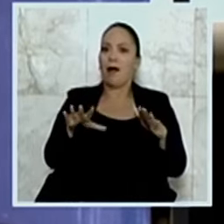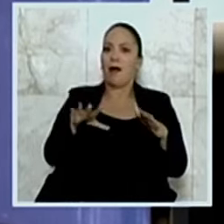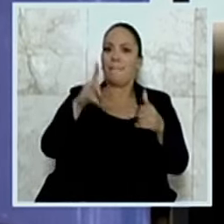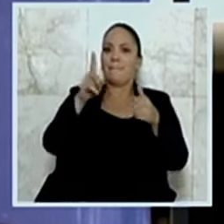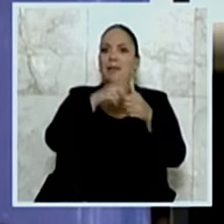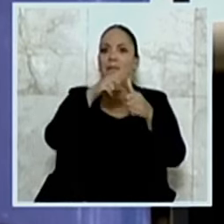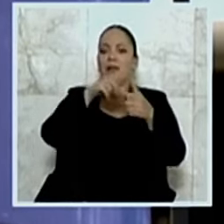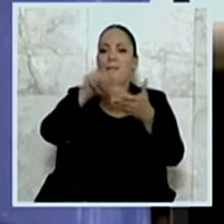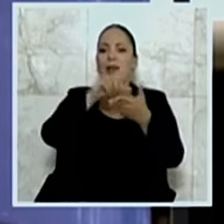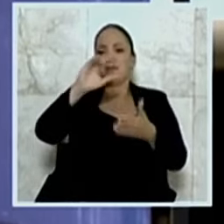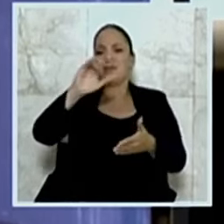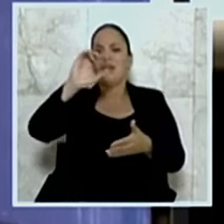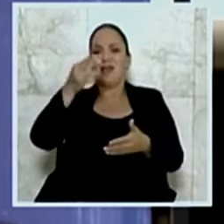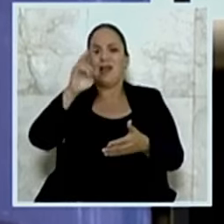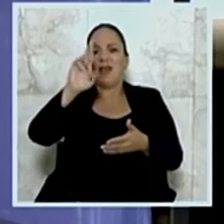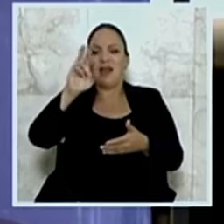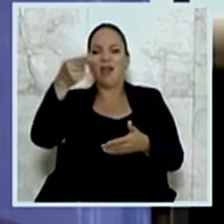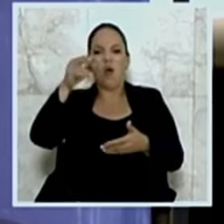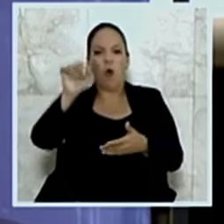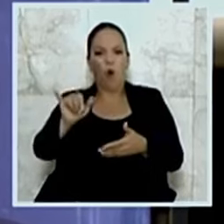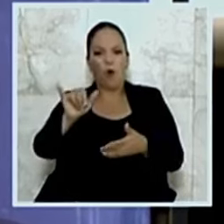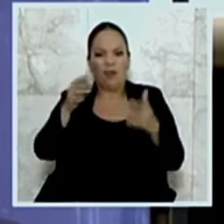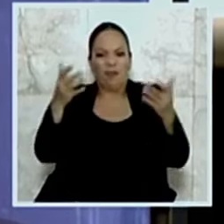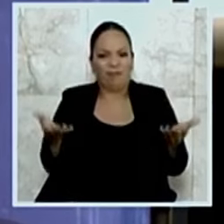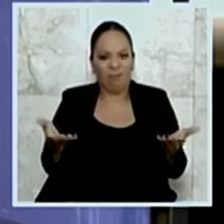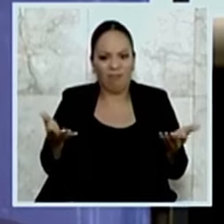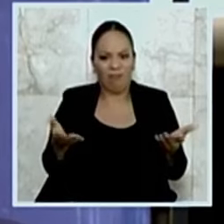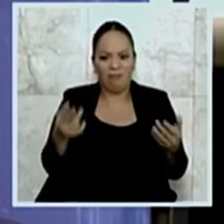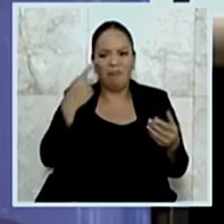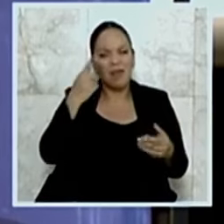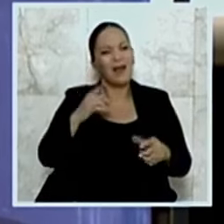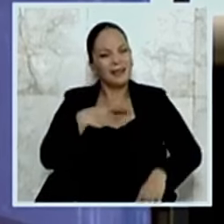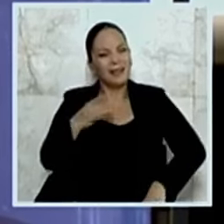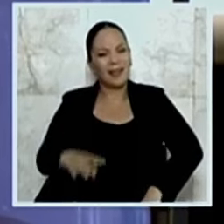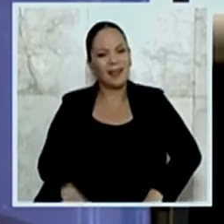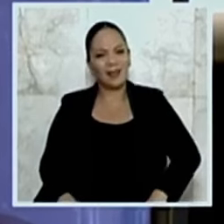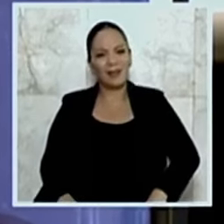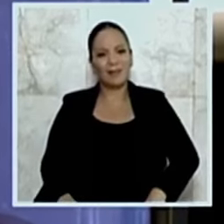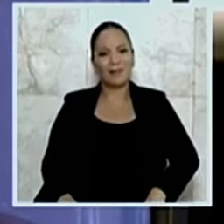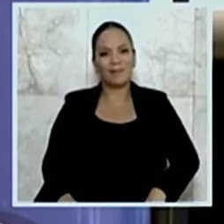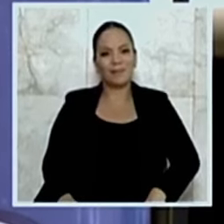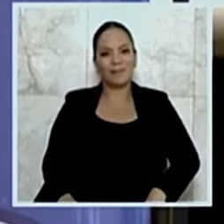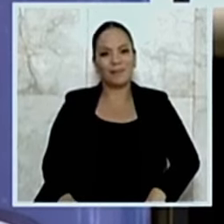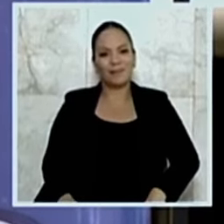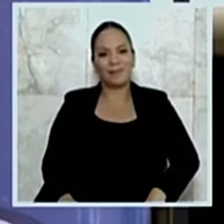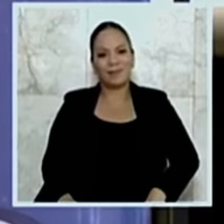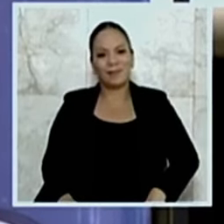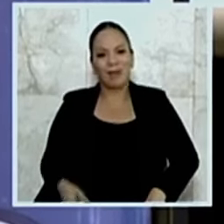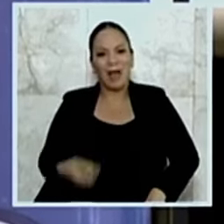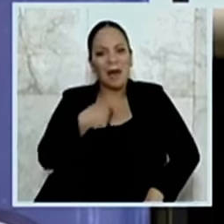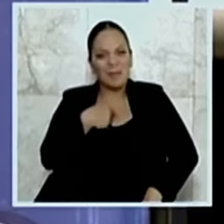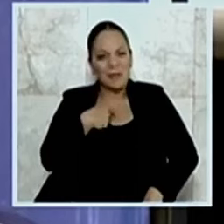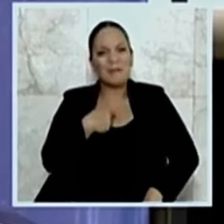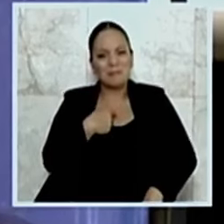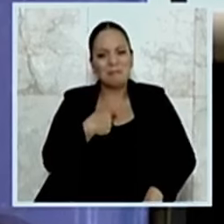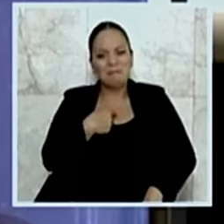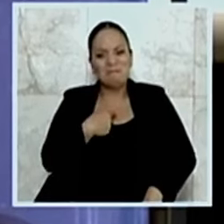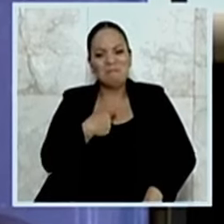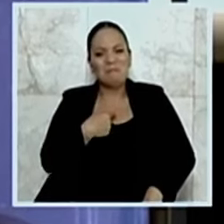haber resuelto la disputa de los derechos de autor, y cataplum, almacena drogas. Entonces, primera página de CR